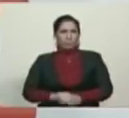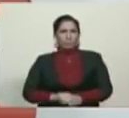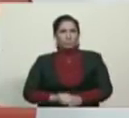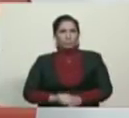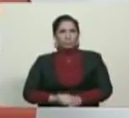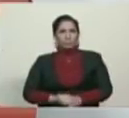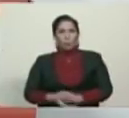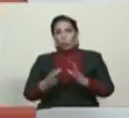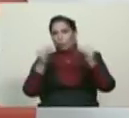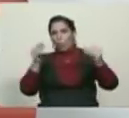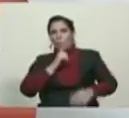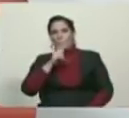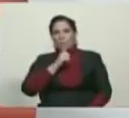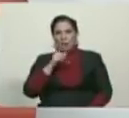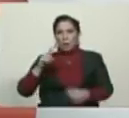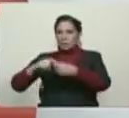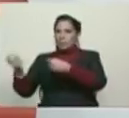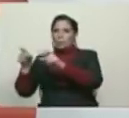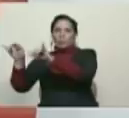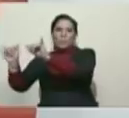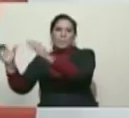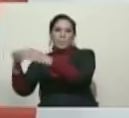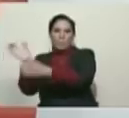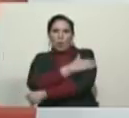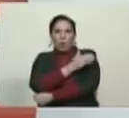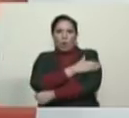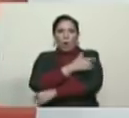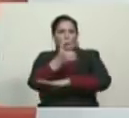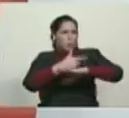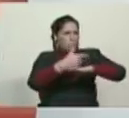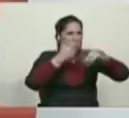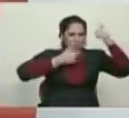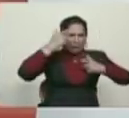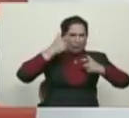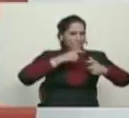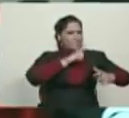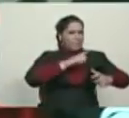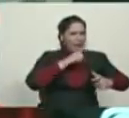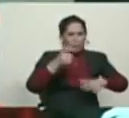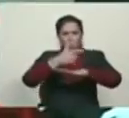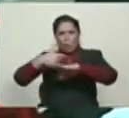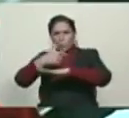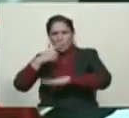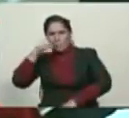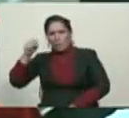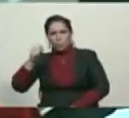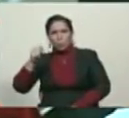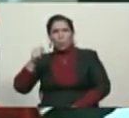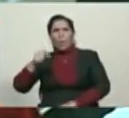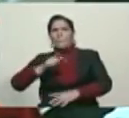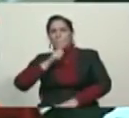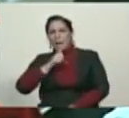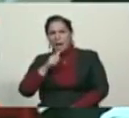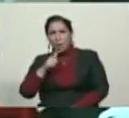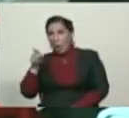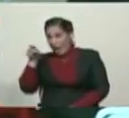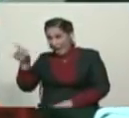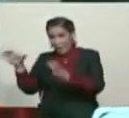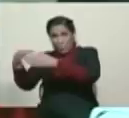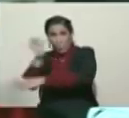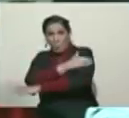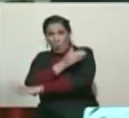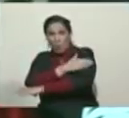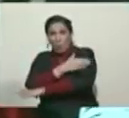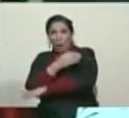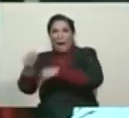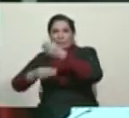Todo es malo excepto ellos mismos. El gobierno de Chávez fue malo, el gobierno de Nicolás es malo. Ellos que tienen 20 años tratando de sacar el gobierno son muy buenos